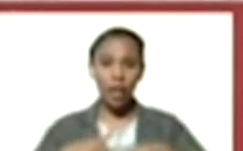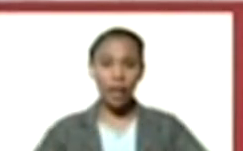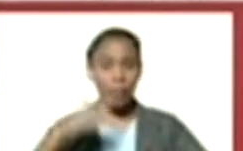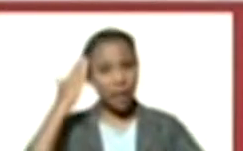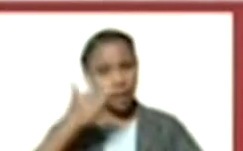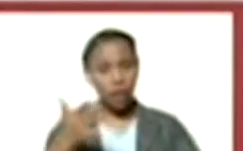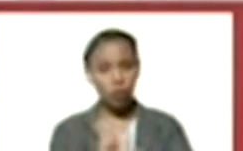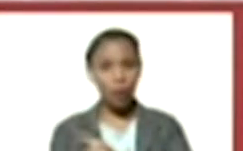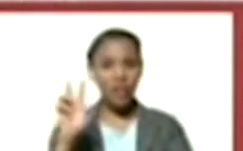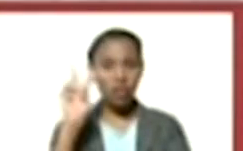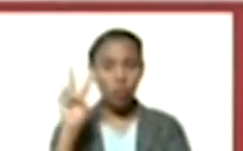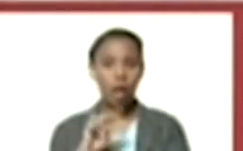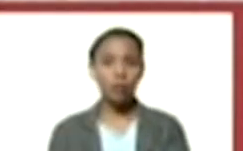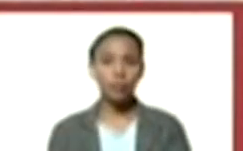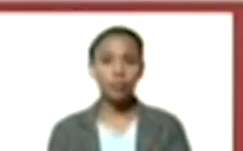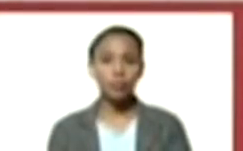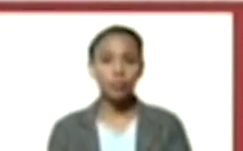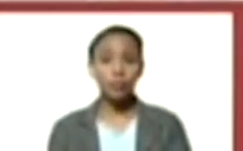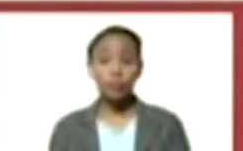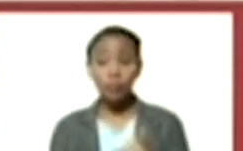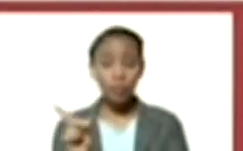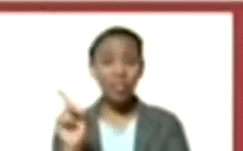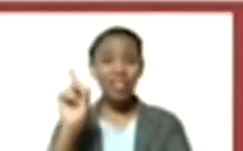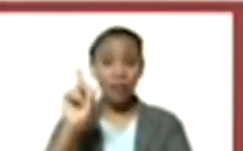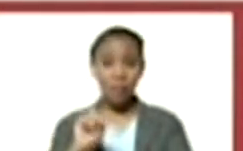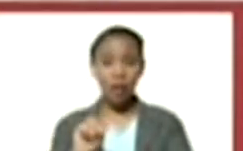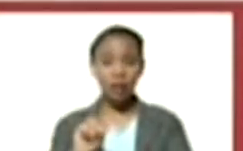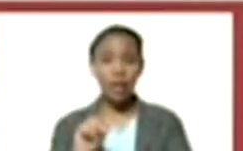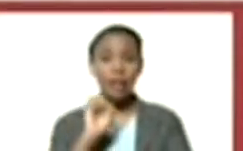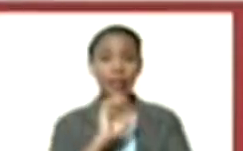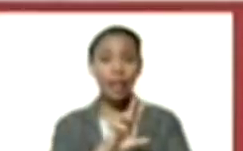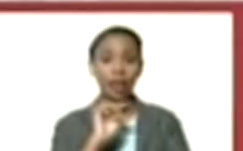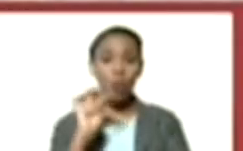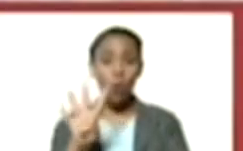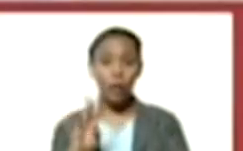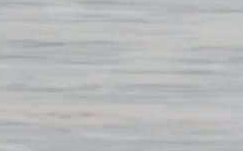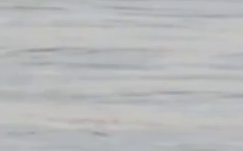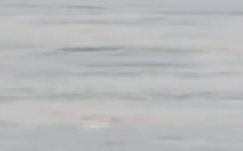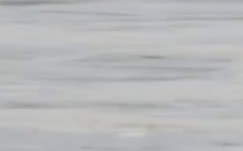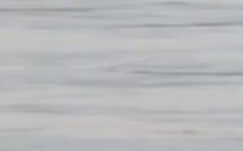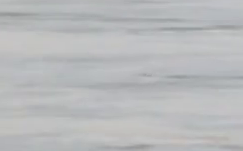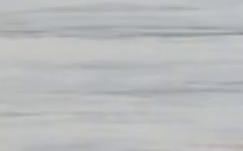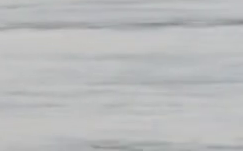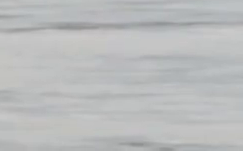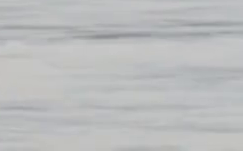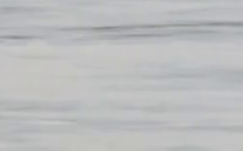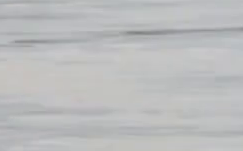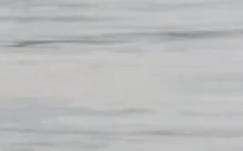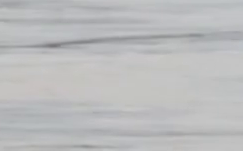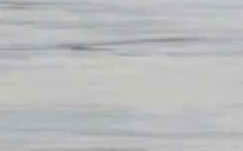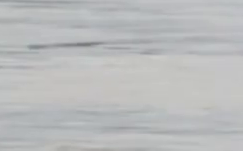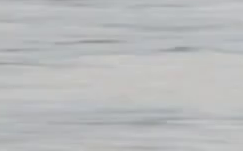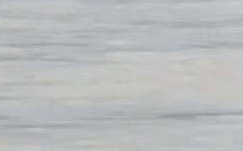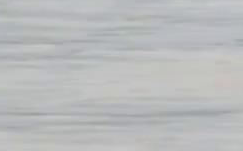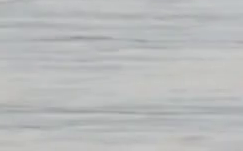armada nacional bolivariana así como también 34 heridos las fuerzas armadas